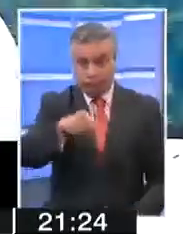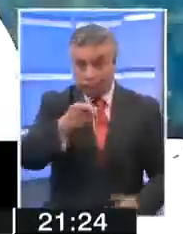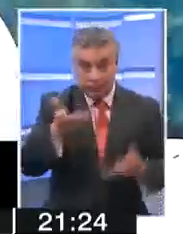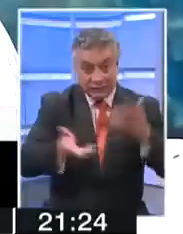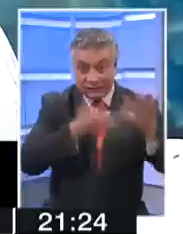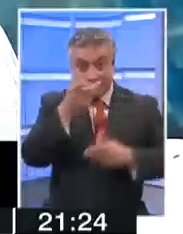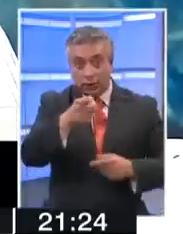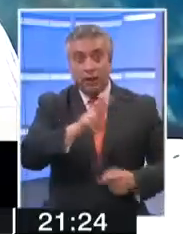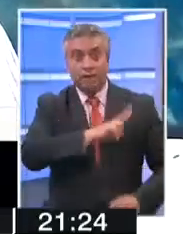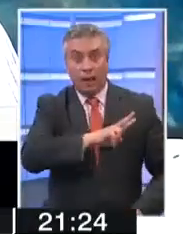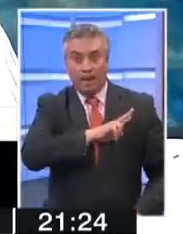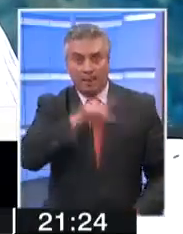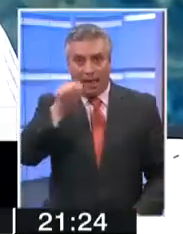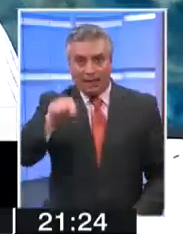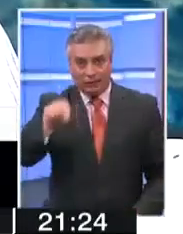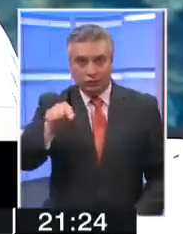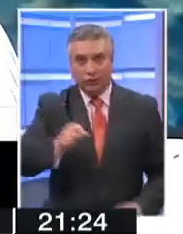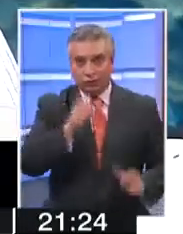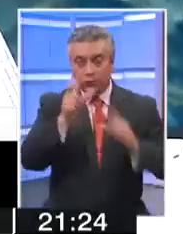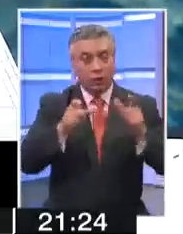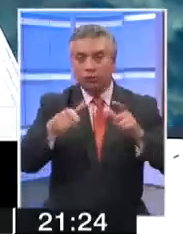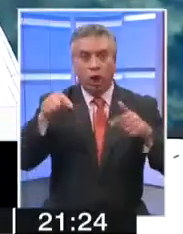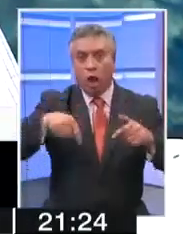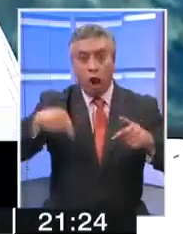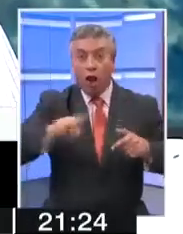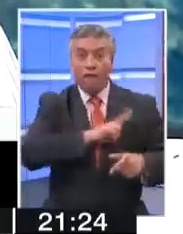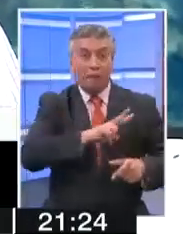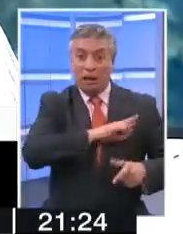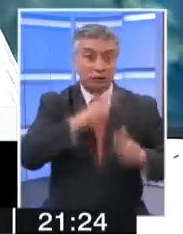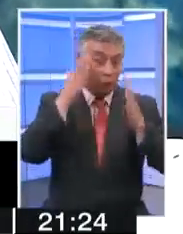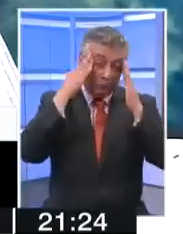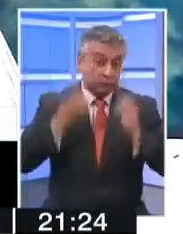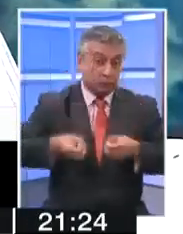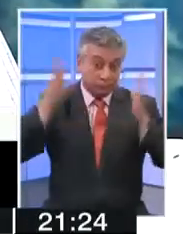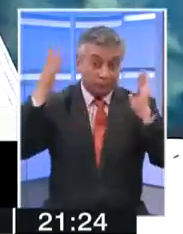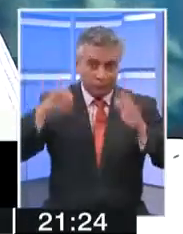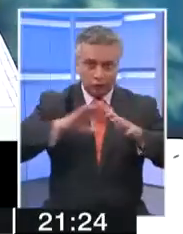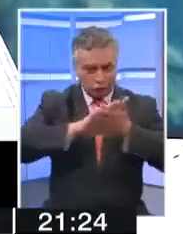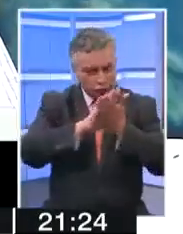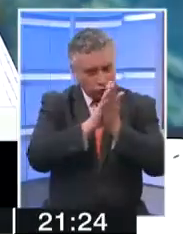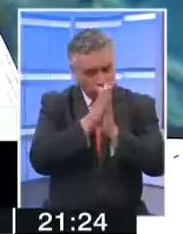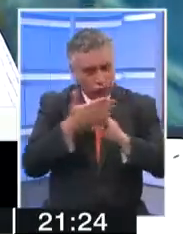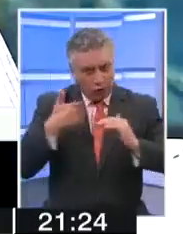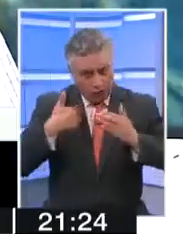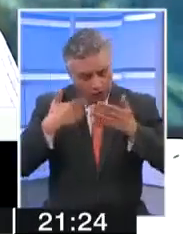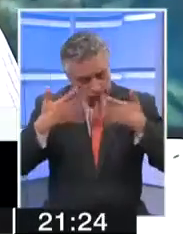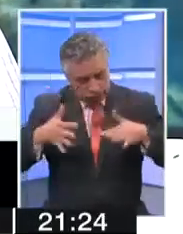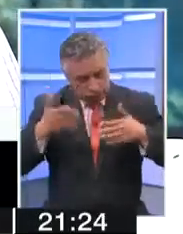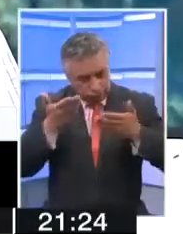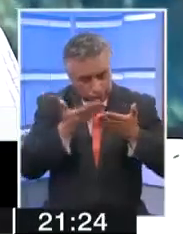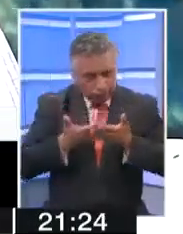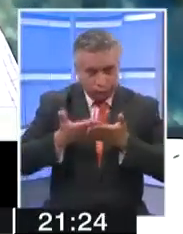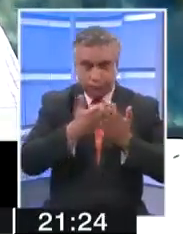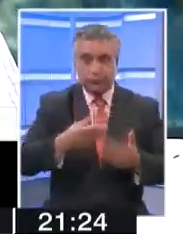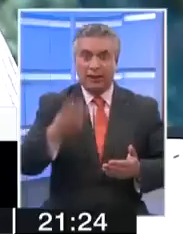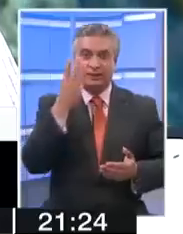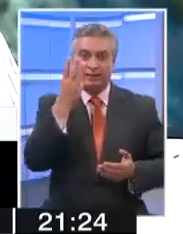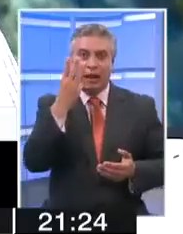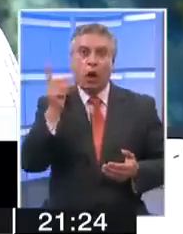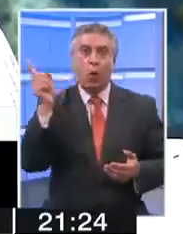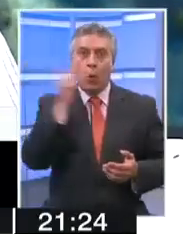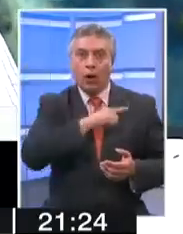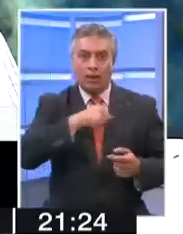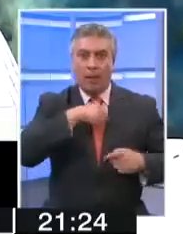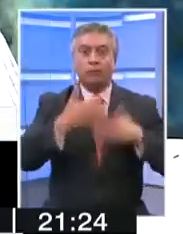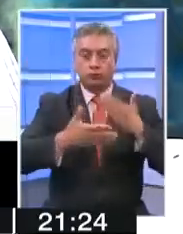que tuvimos en Valparaíso, donde la gente pasó al olvido hoy día. Con todos los análisis técnicos que nosotros teníamos, nosotros hemos estado en las últimas tres grandes catástrofes de Chile.